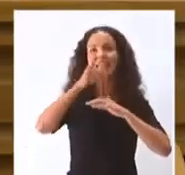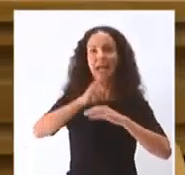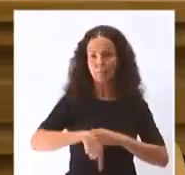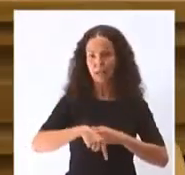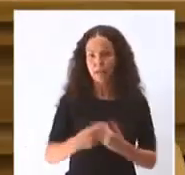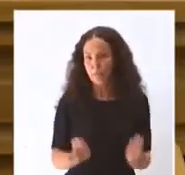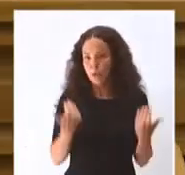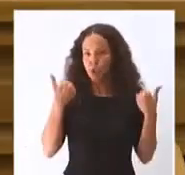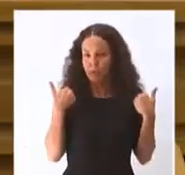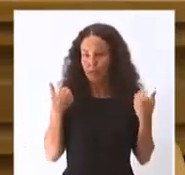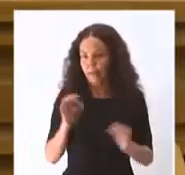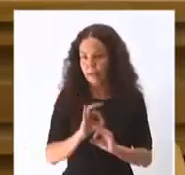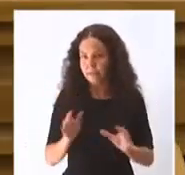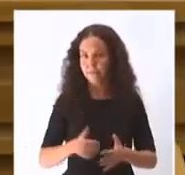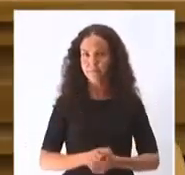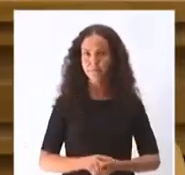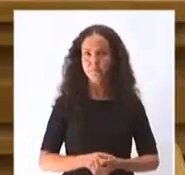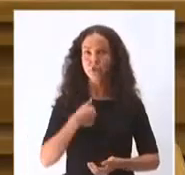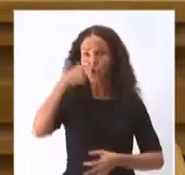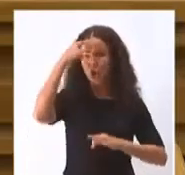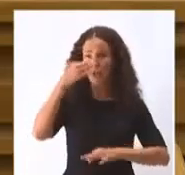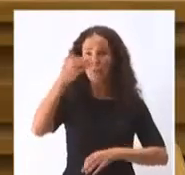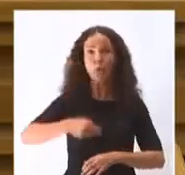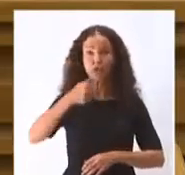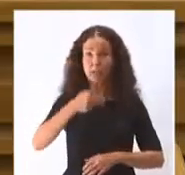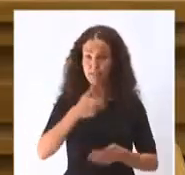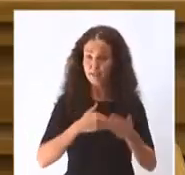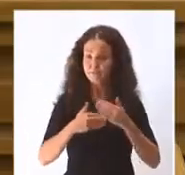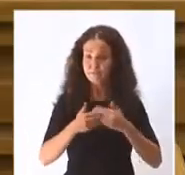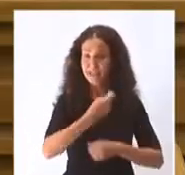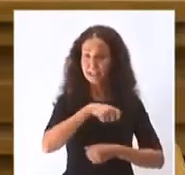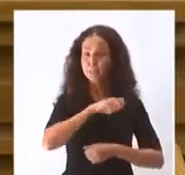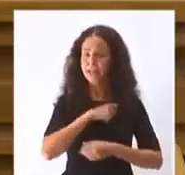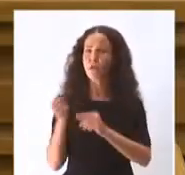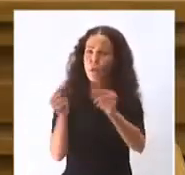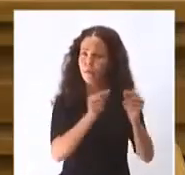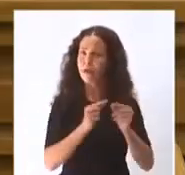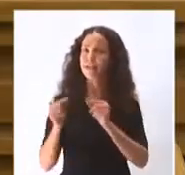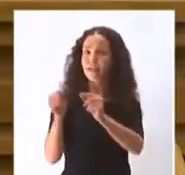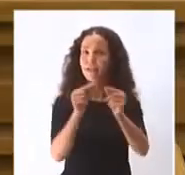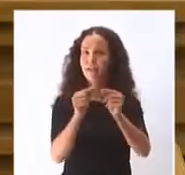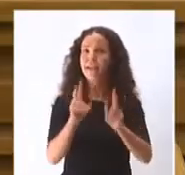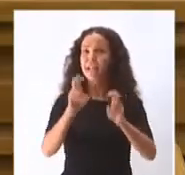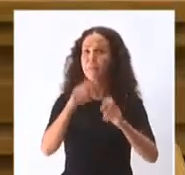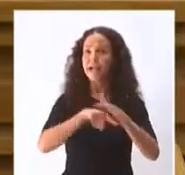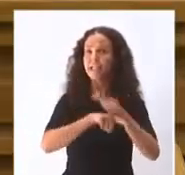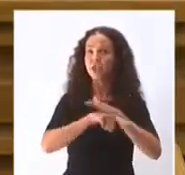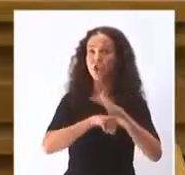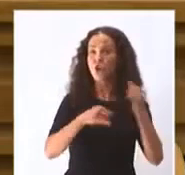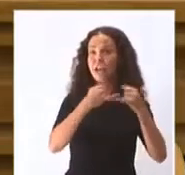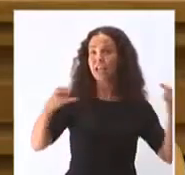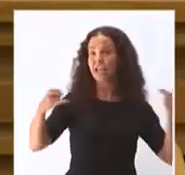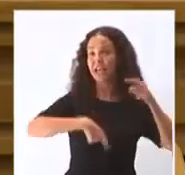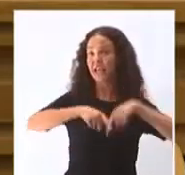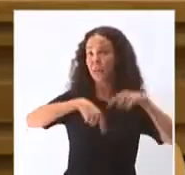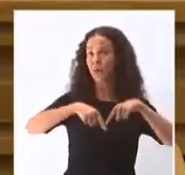competencias creo que sería importante en un momento determinado que en españa se abriera un debate sobre la gestión de las líneas de transporte sobre todo por